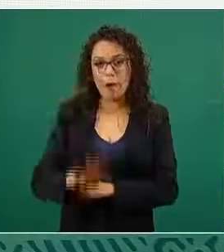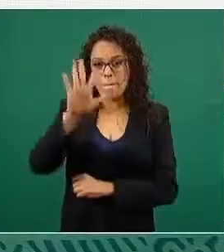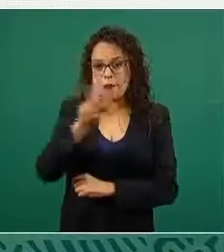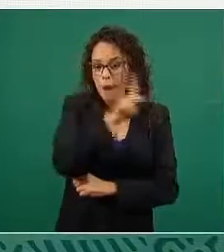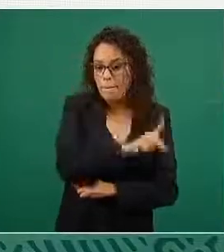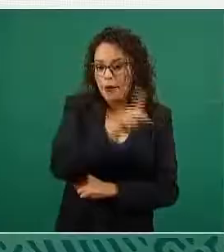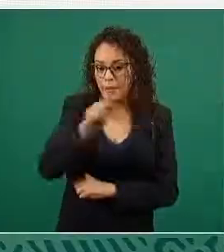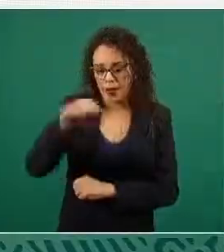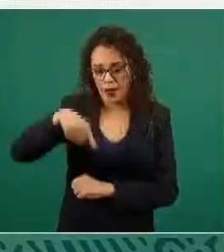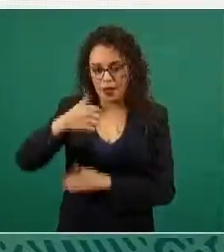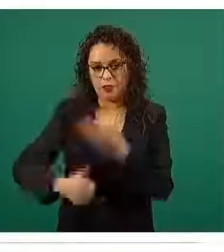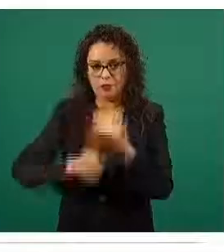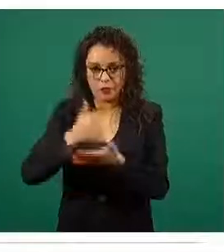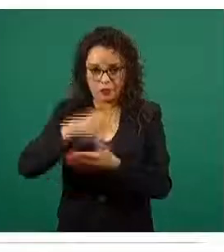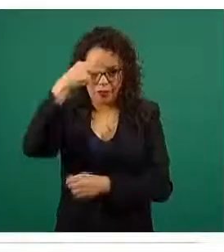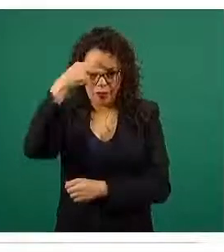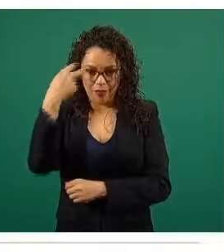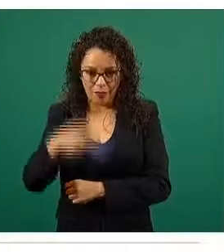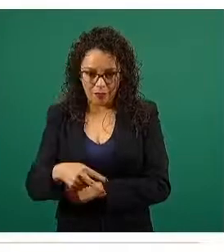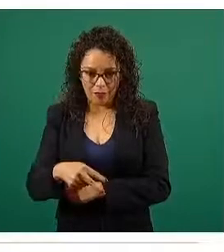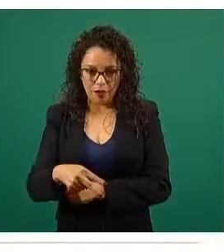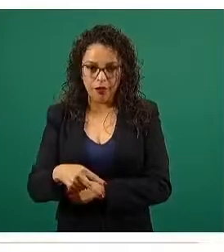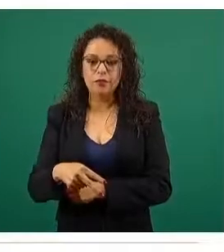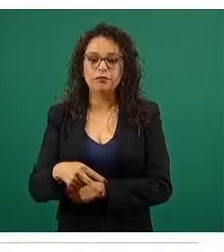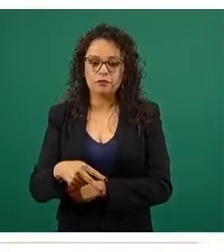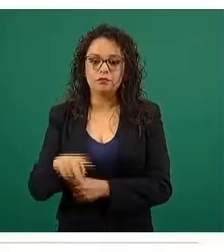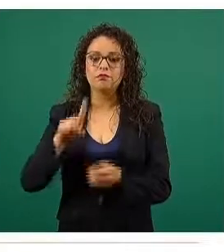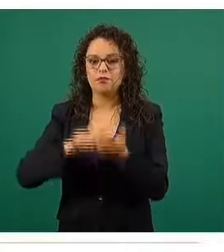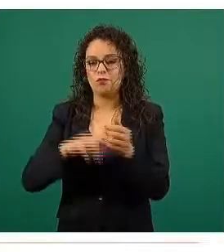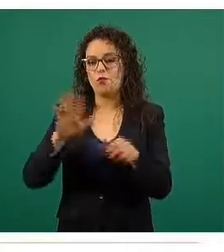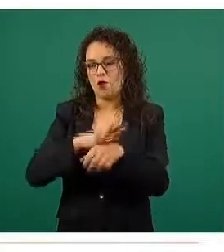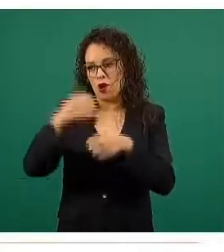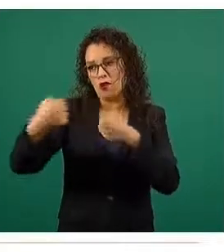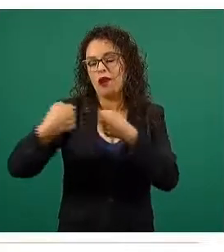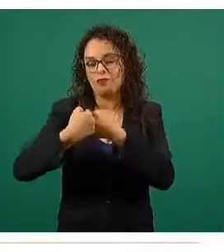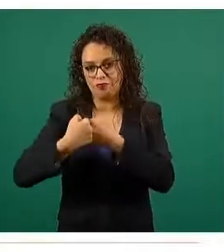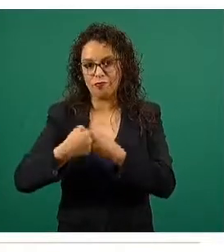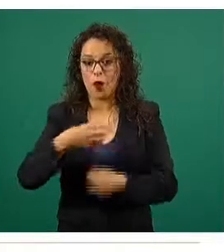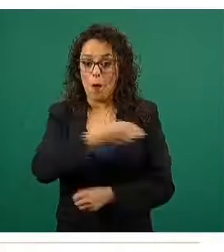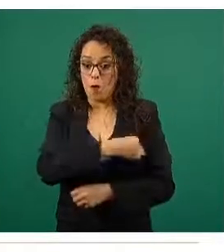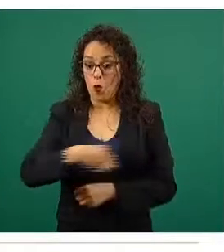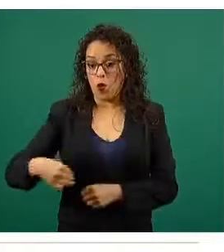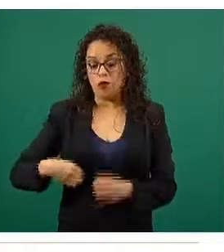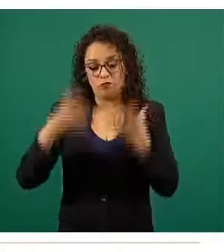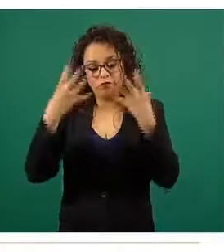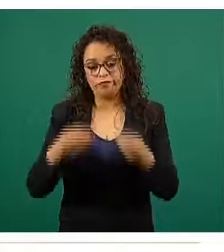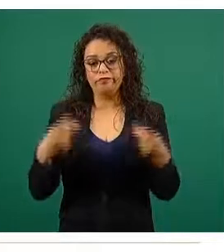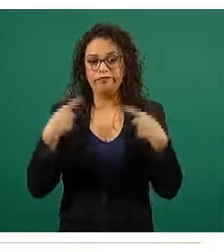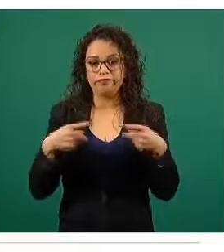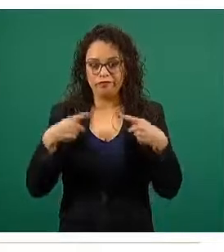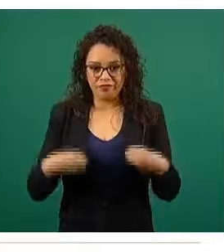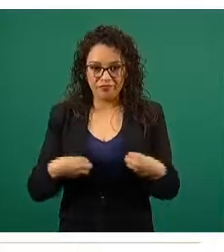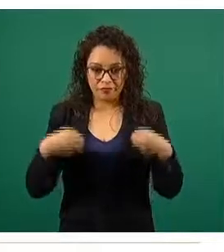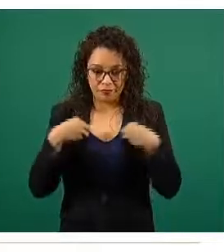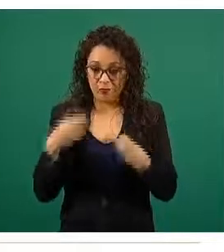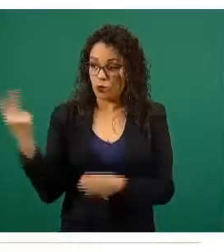por razones obvias, son principalmente los municipios conurbados, 2 semanas de descenso, ambos están en semáforo rojo, la